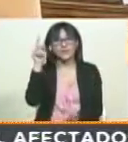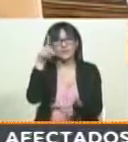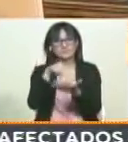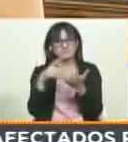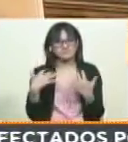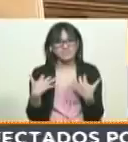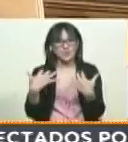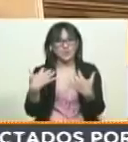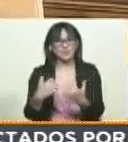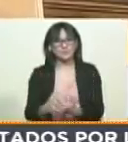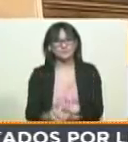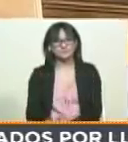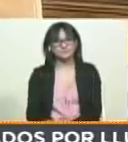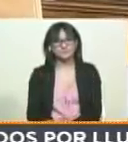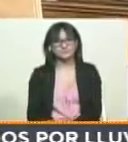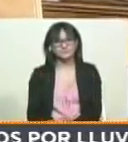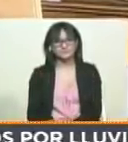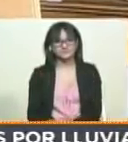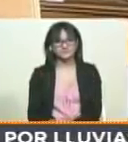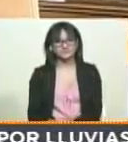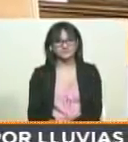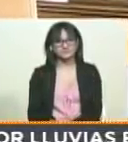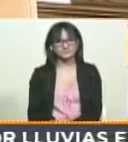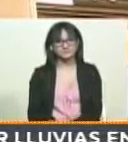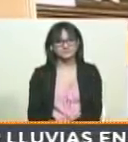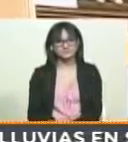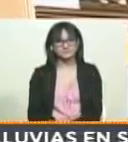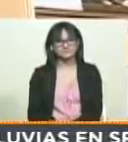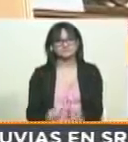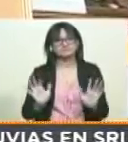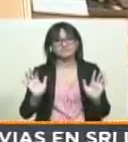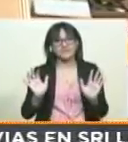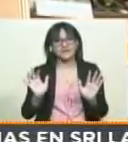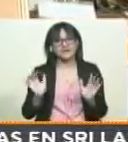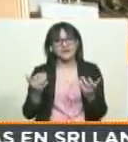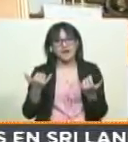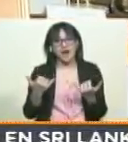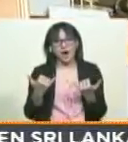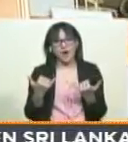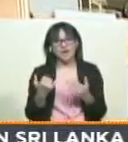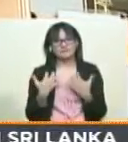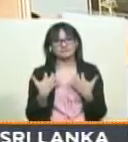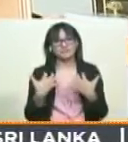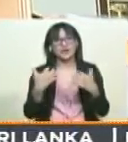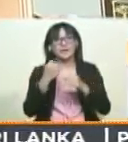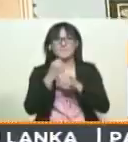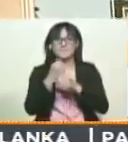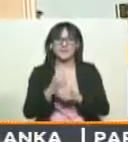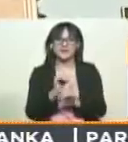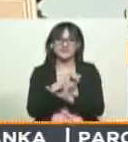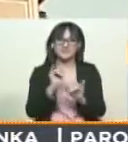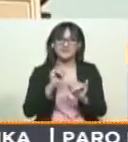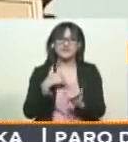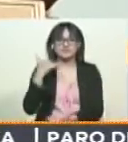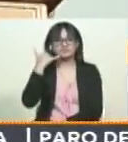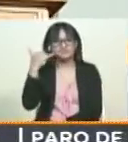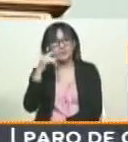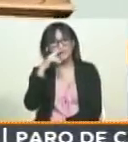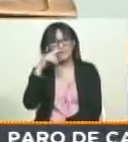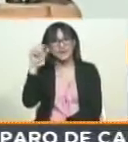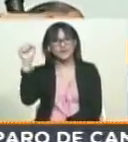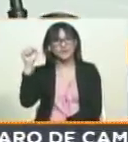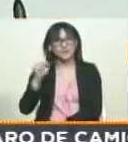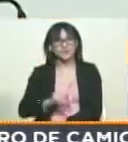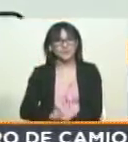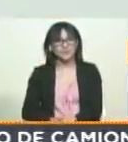más que ustedes estaban desarrollando. Y dije, bueno, aquí ahora es el acto de masas y esperaremos a que termine el acto de